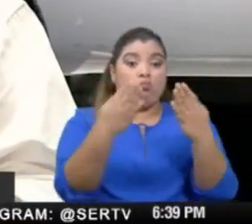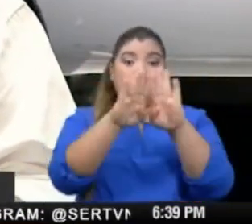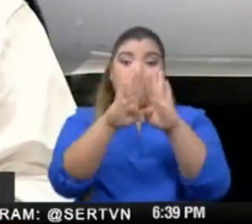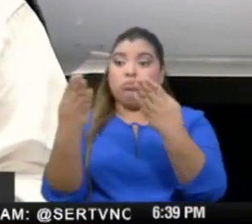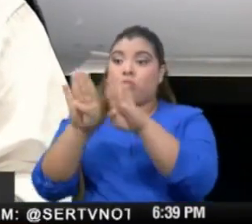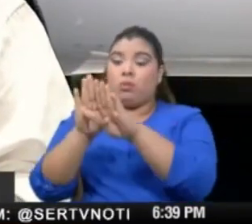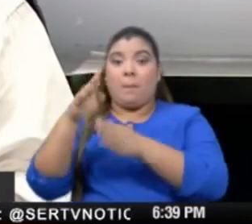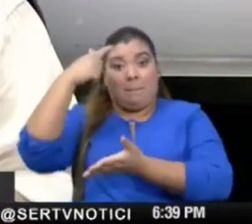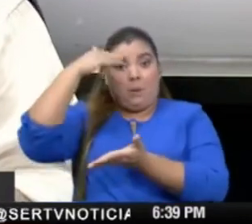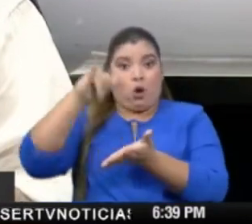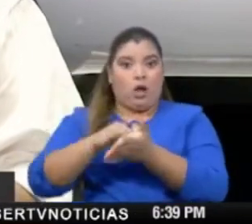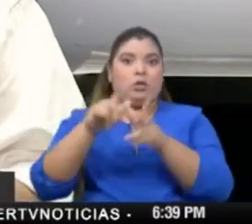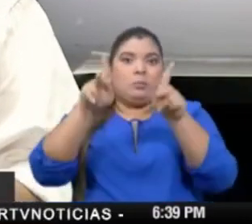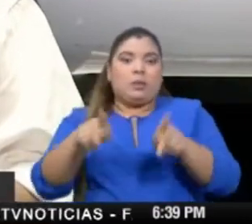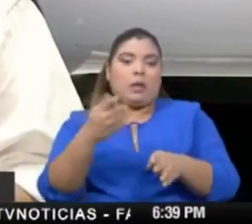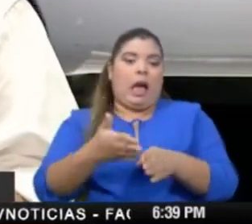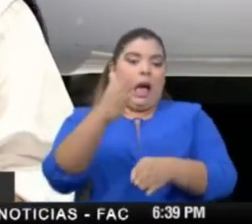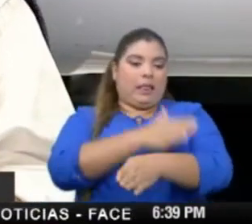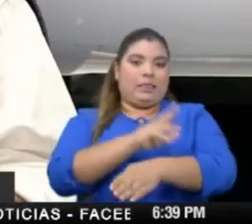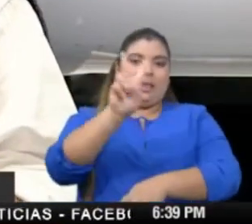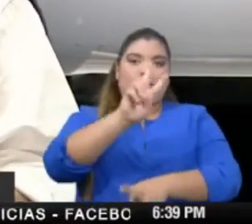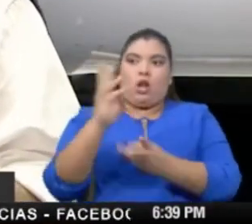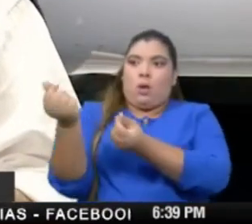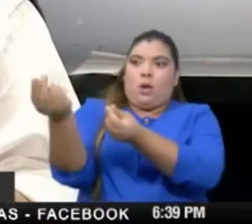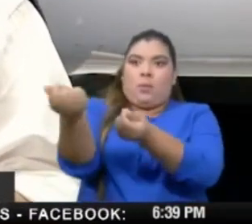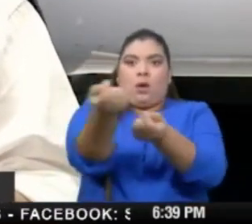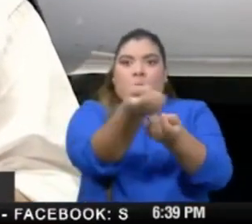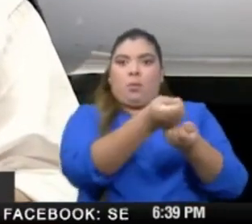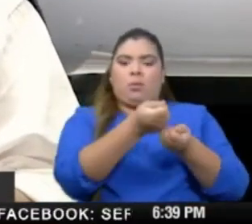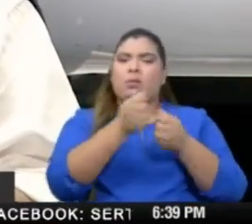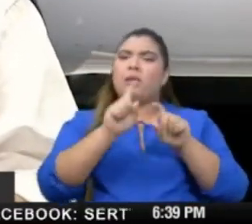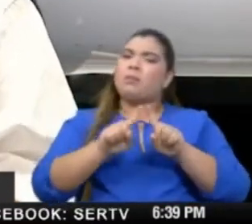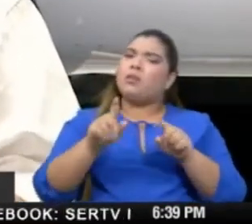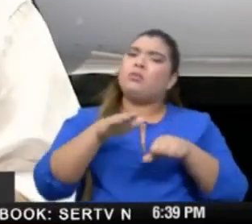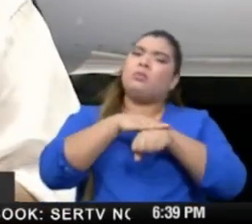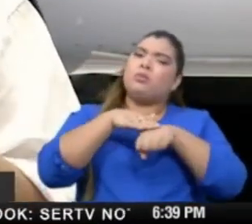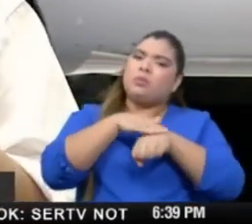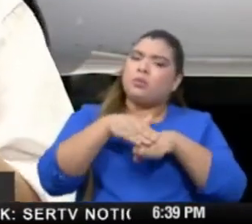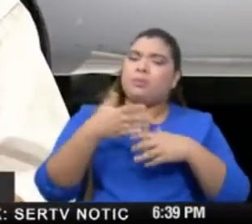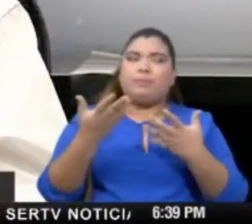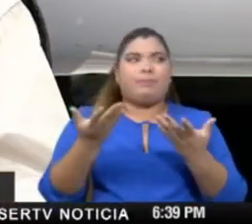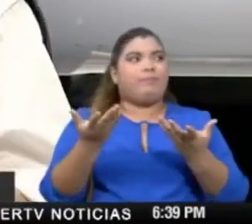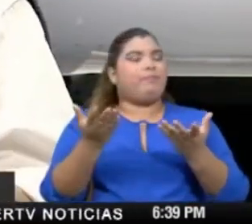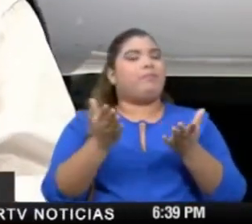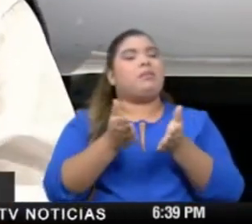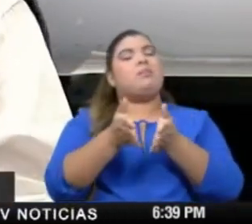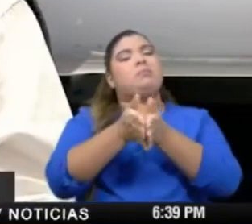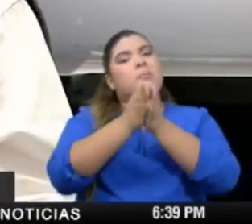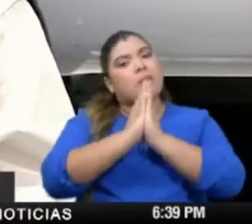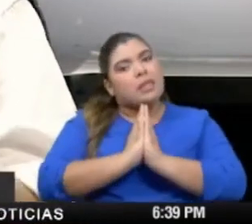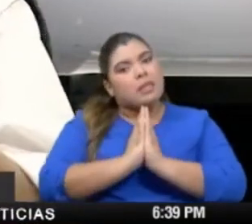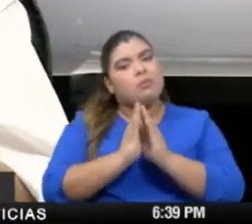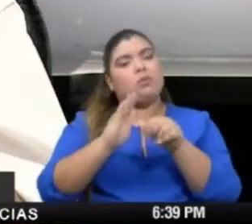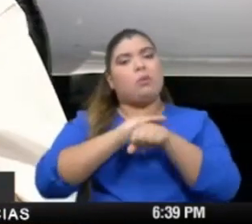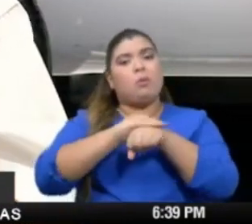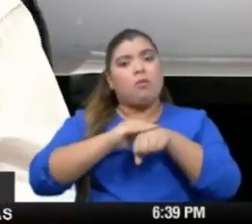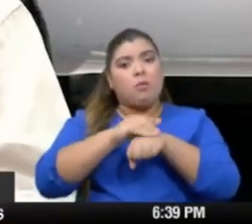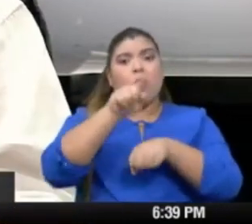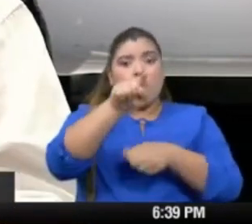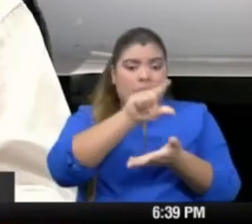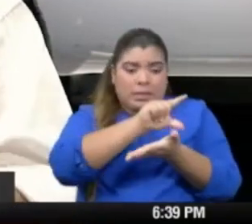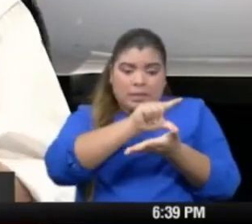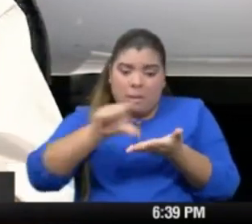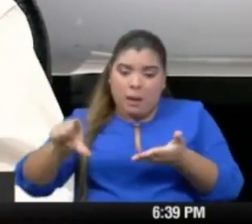por tener lo que necesitan y dejan esas compras para el día viernes. Una petición,